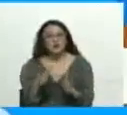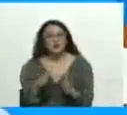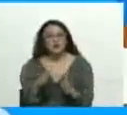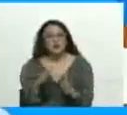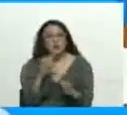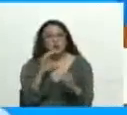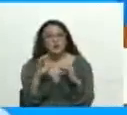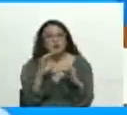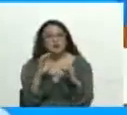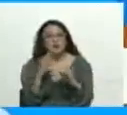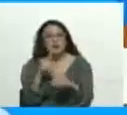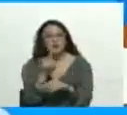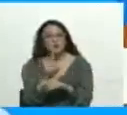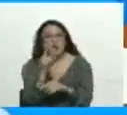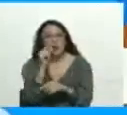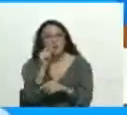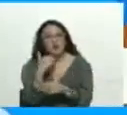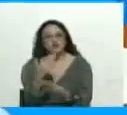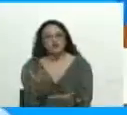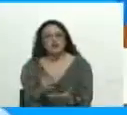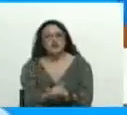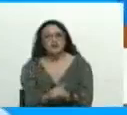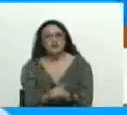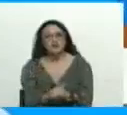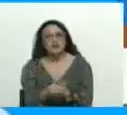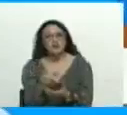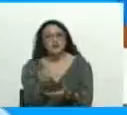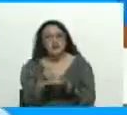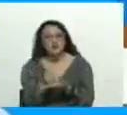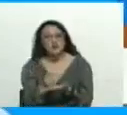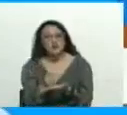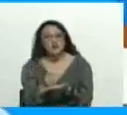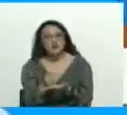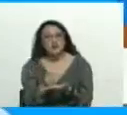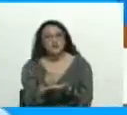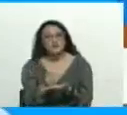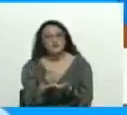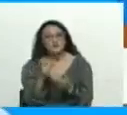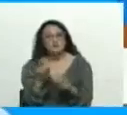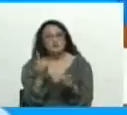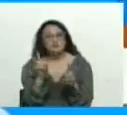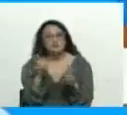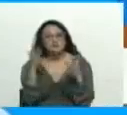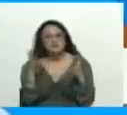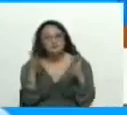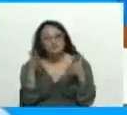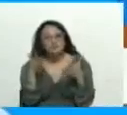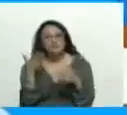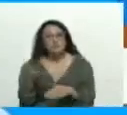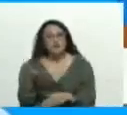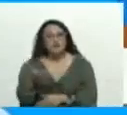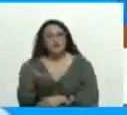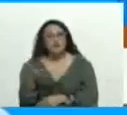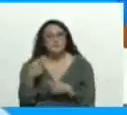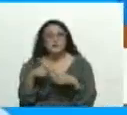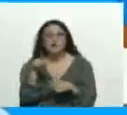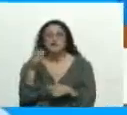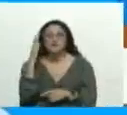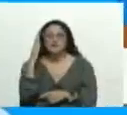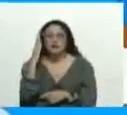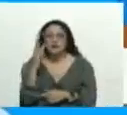comunicacional de un solo hombre no sirve para nada es de gran ayuda y la de él era una instrumento orientador fundamental Pero él siempre